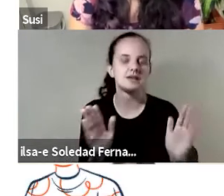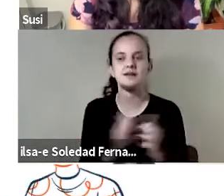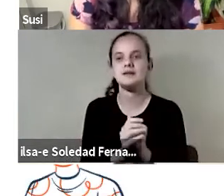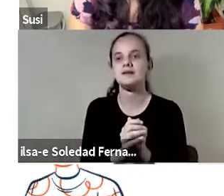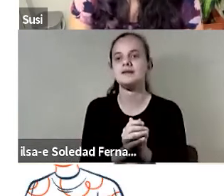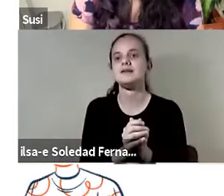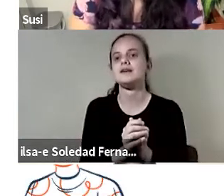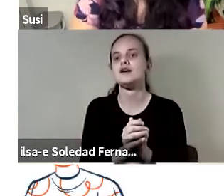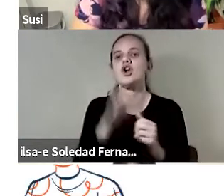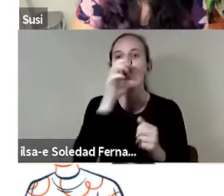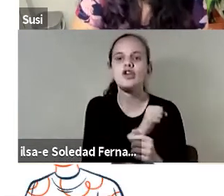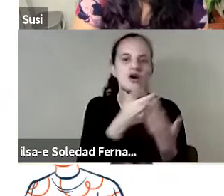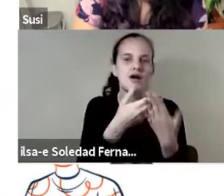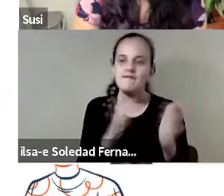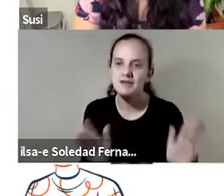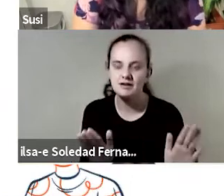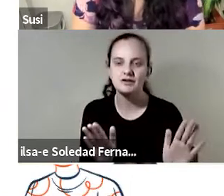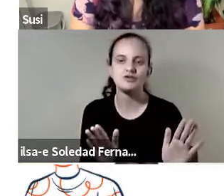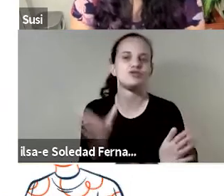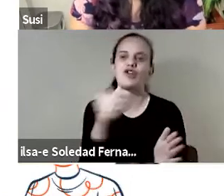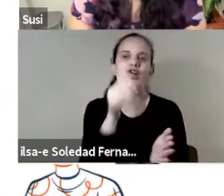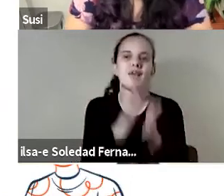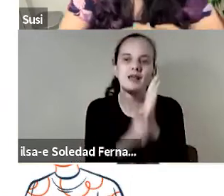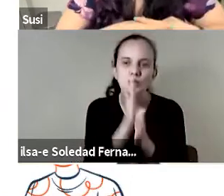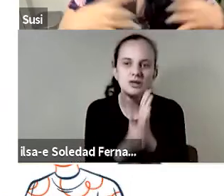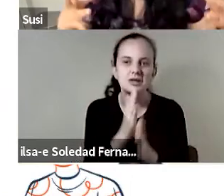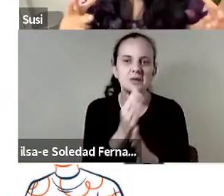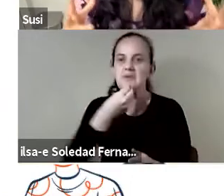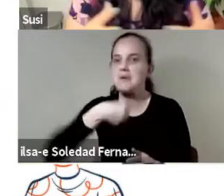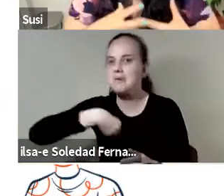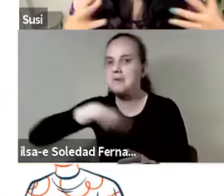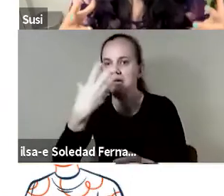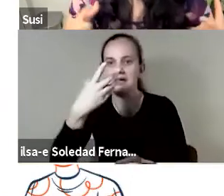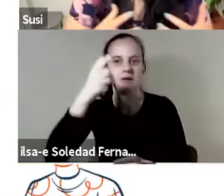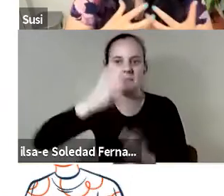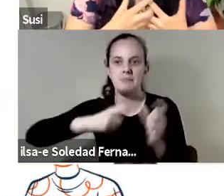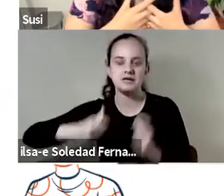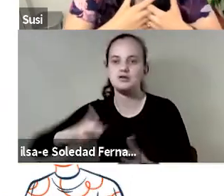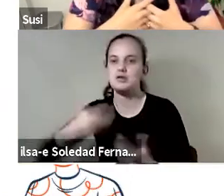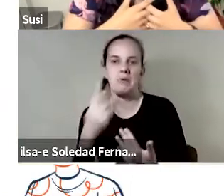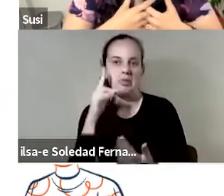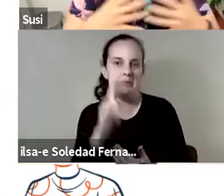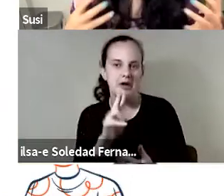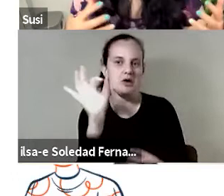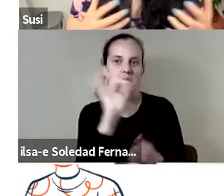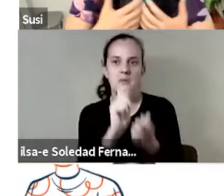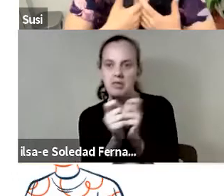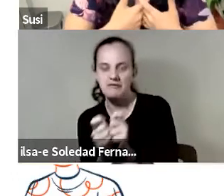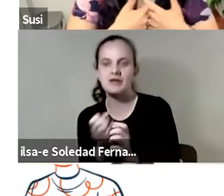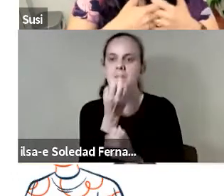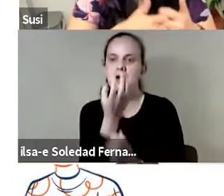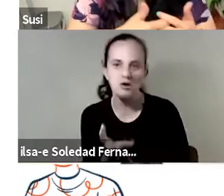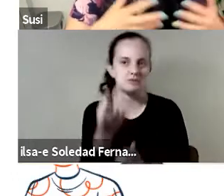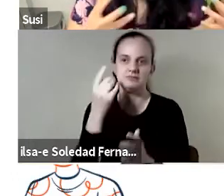un sistema abierto con tecnologías abiertas, o sea, esto quiere decir en general cosas de código abierto, que son cosas gratuitas, para